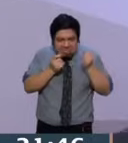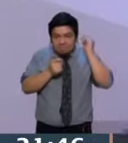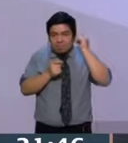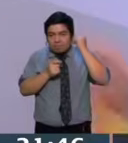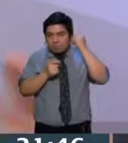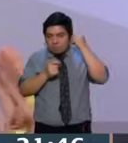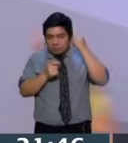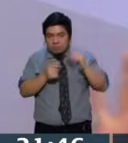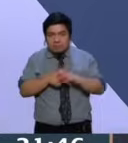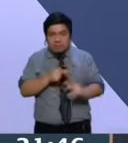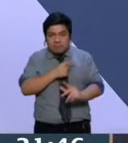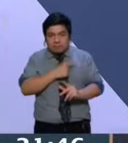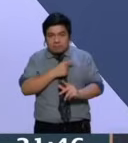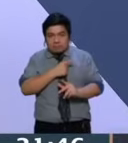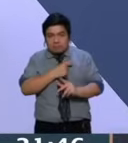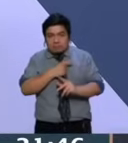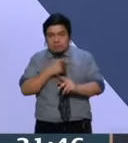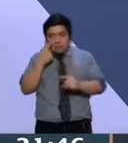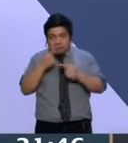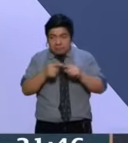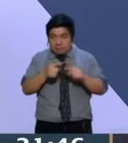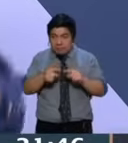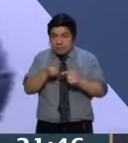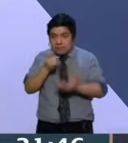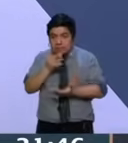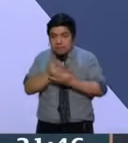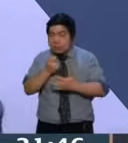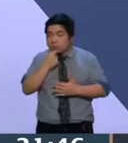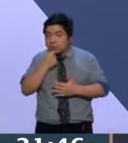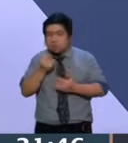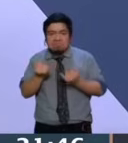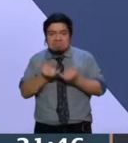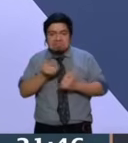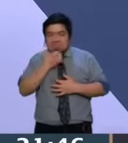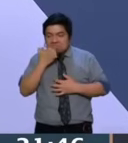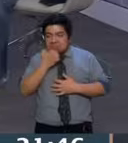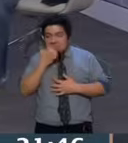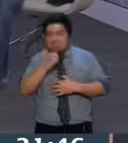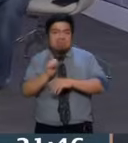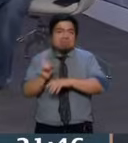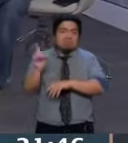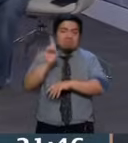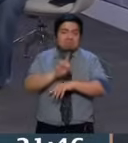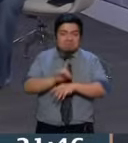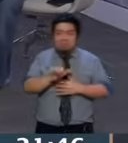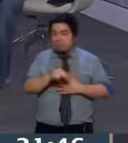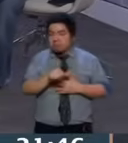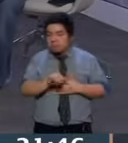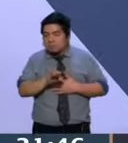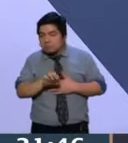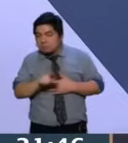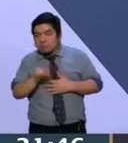Estado Y que no se tiene que hacer de acuerdo, no no solamente privatizarlo. las estancias infantiles, también las escuelas de tiempo completo. Ana Francis, una